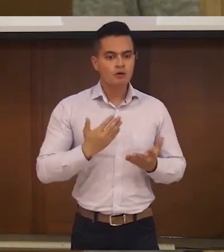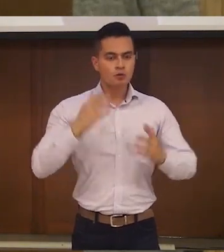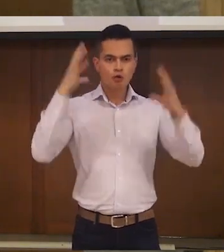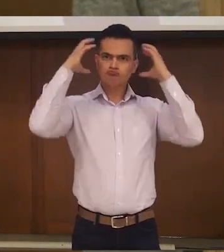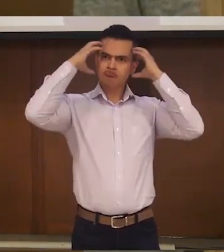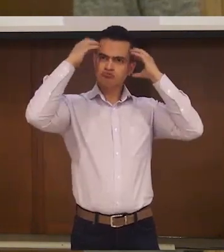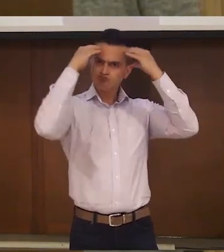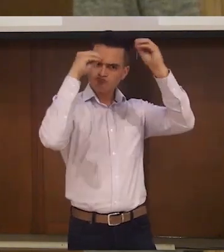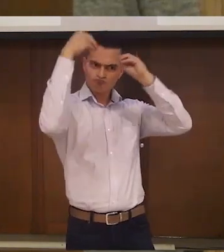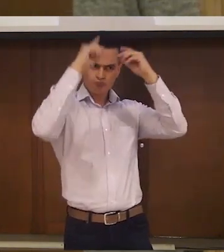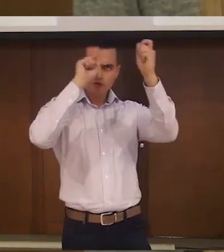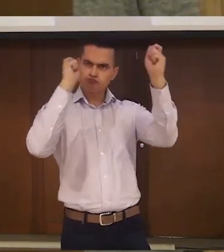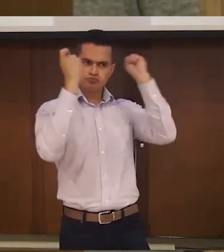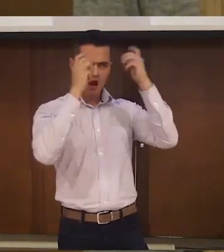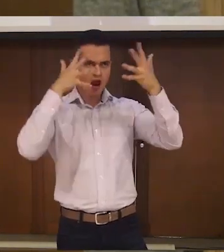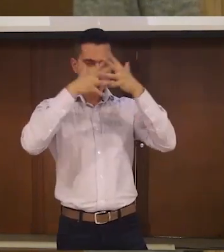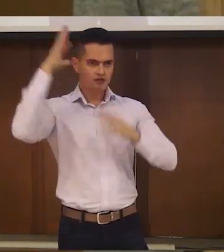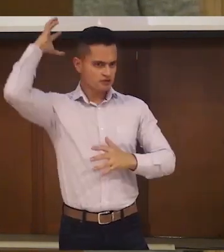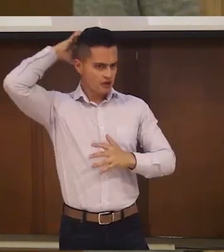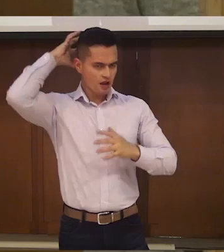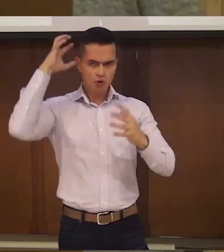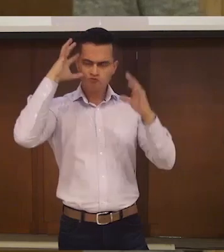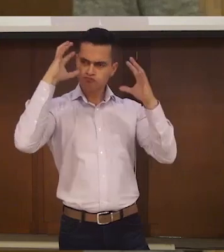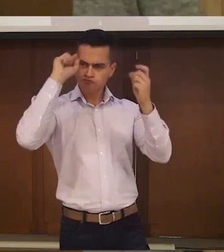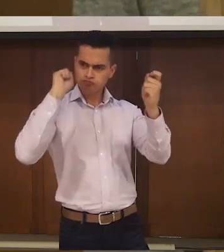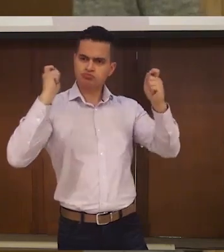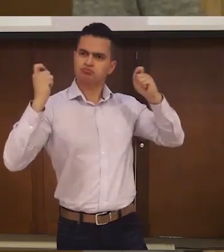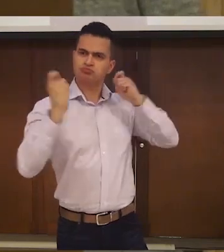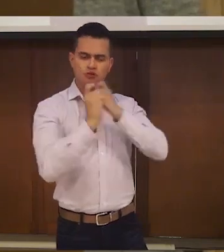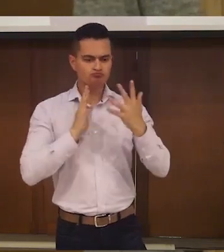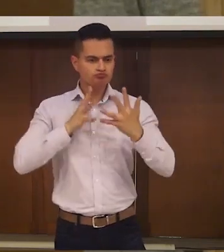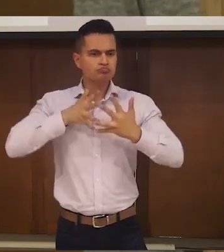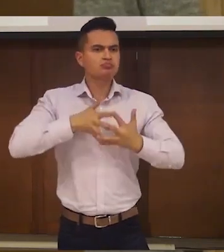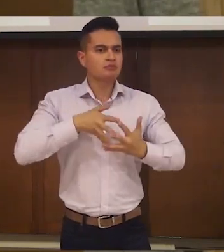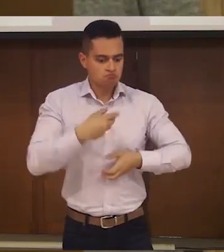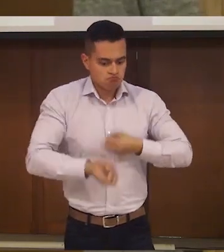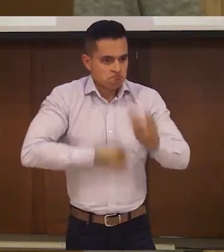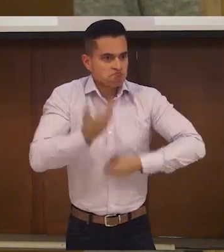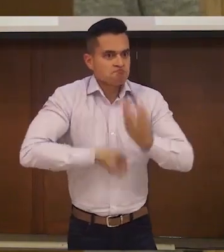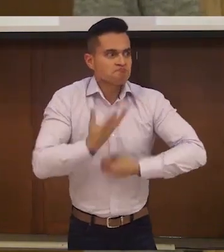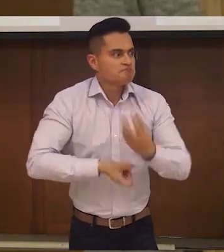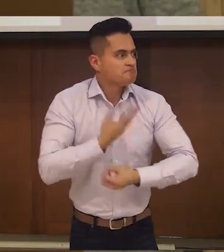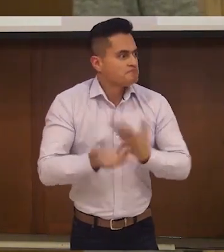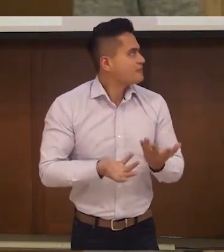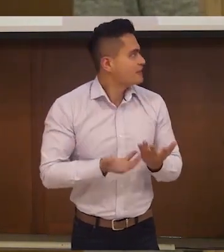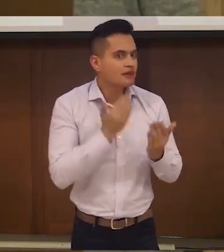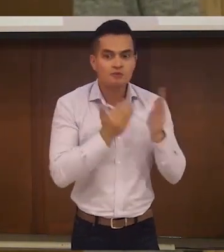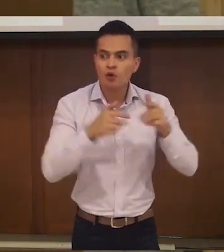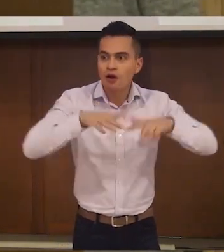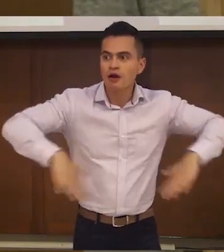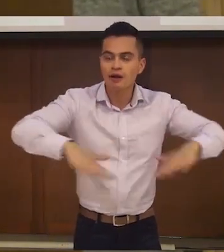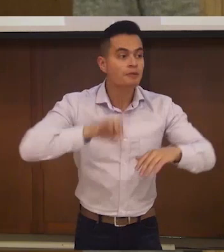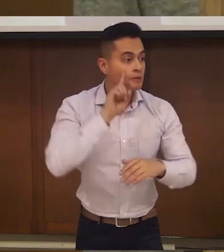plastificar nuestra cabeza, de flexibilizar el cerebro y hacer estas cosas increíbles como esto. Yo es